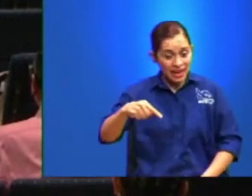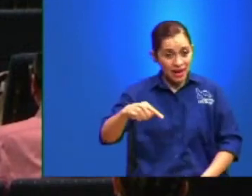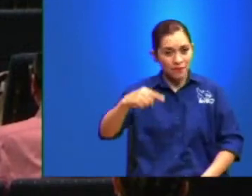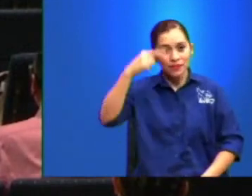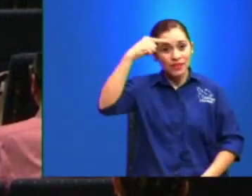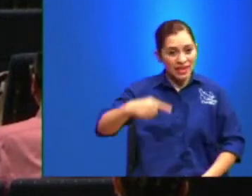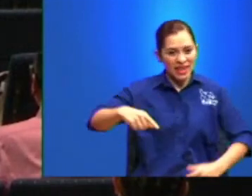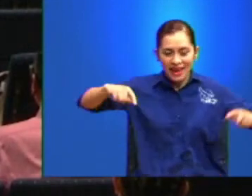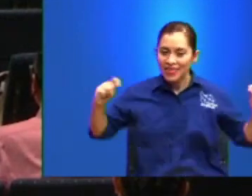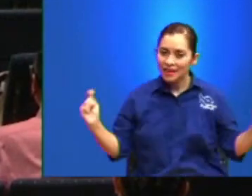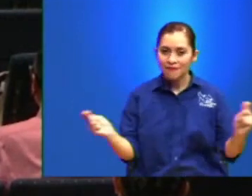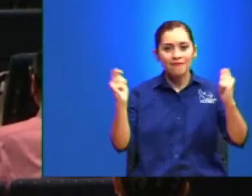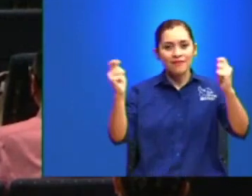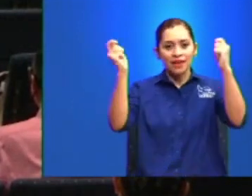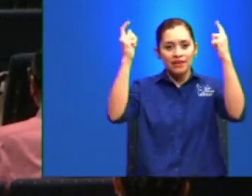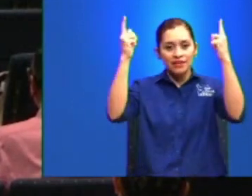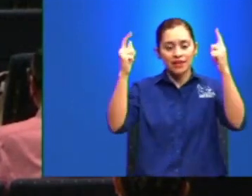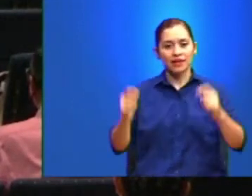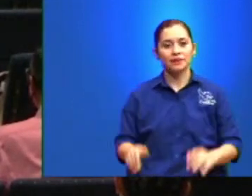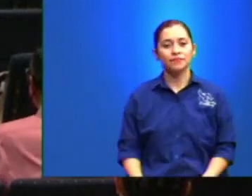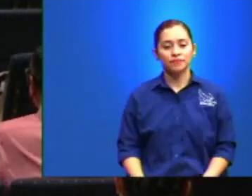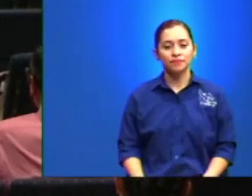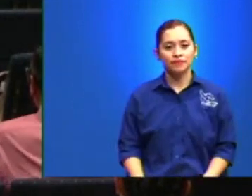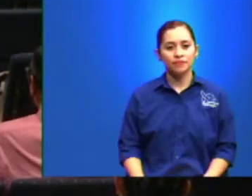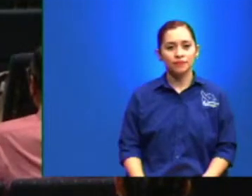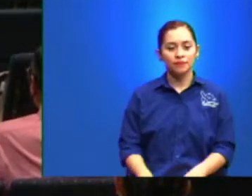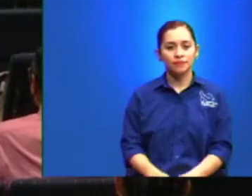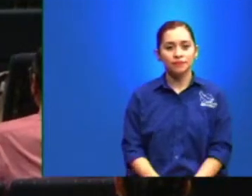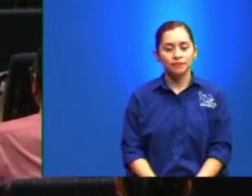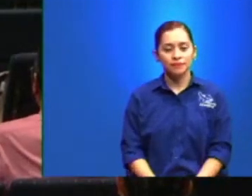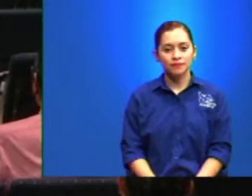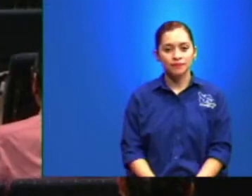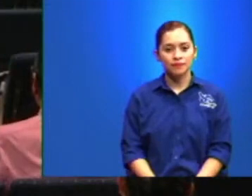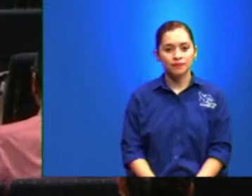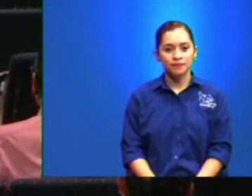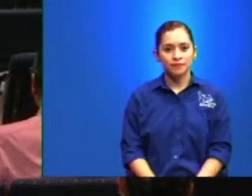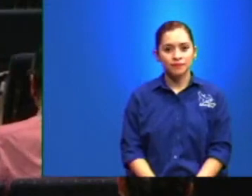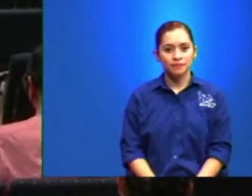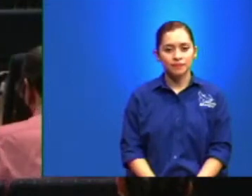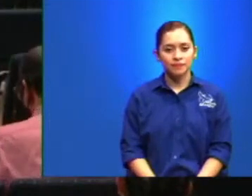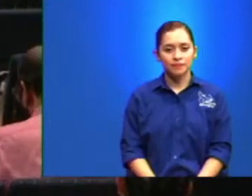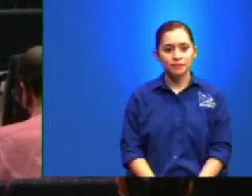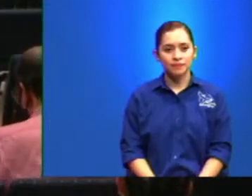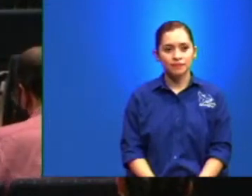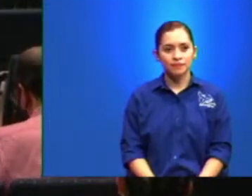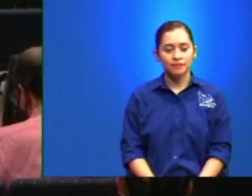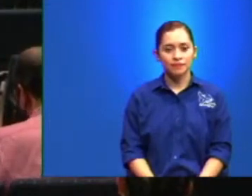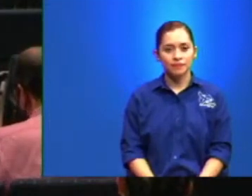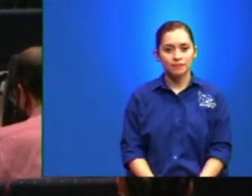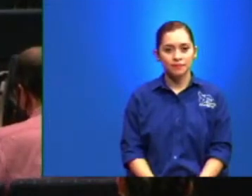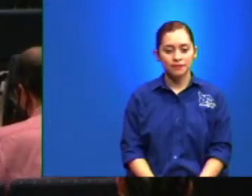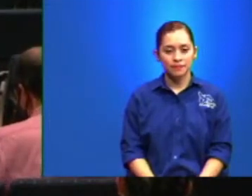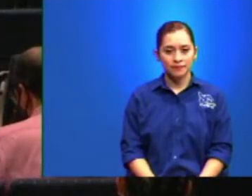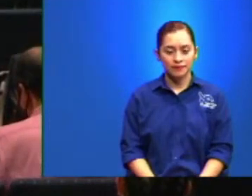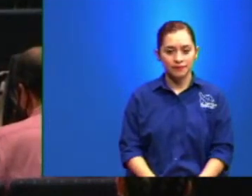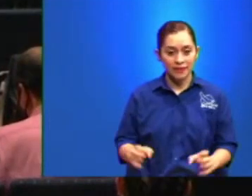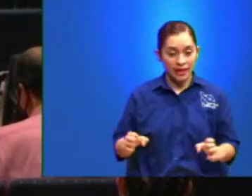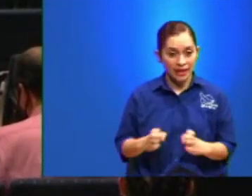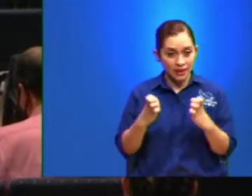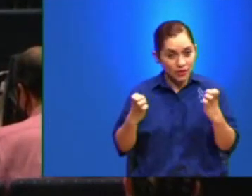gringolandia ese día es el día del pavo del turk y el del guajolote hecho un pp hará y